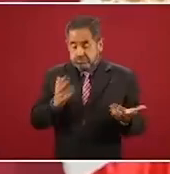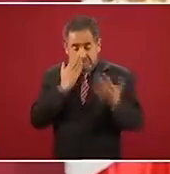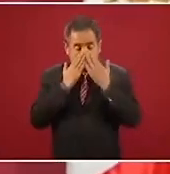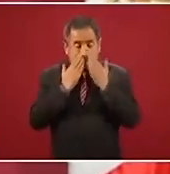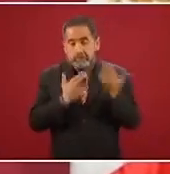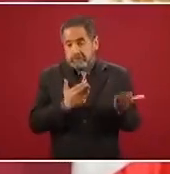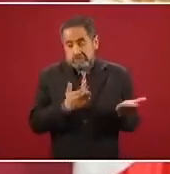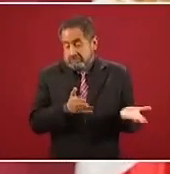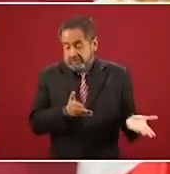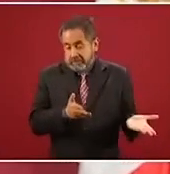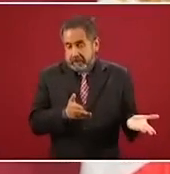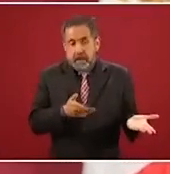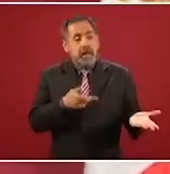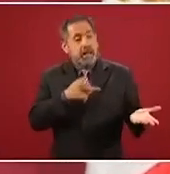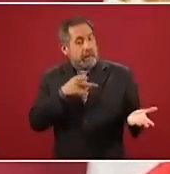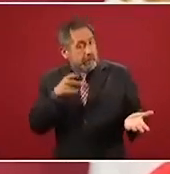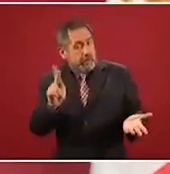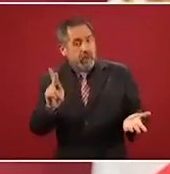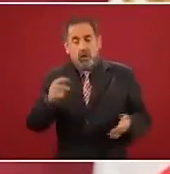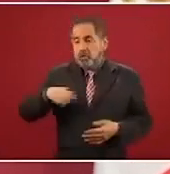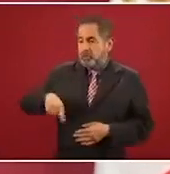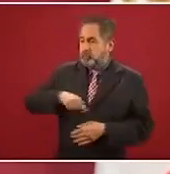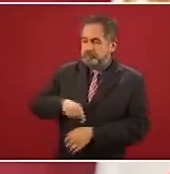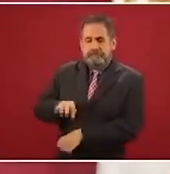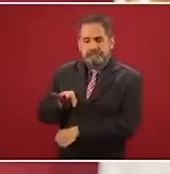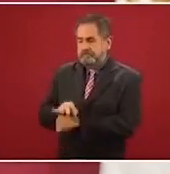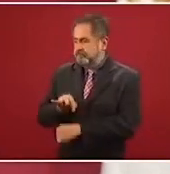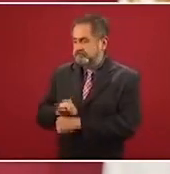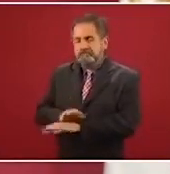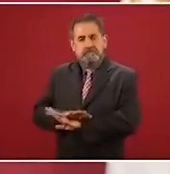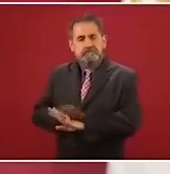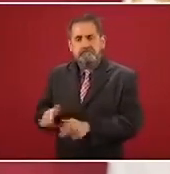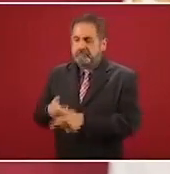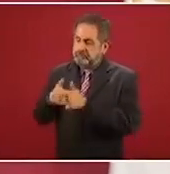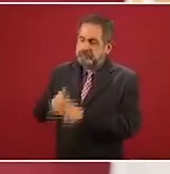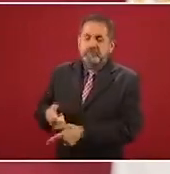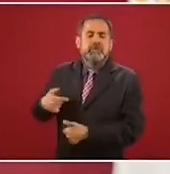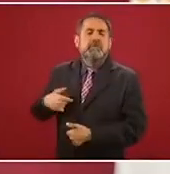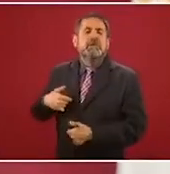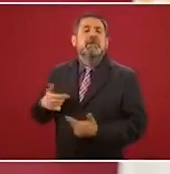pero vamos a defender también